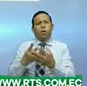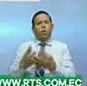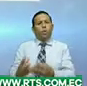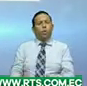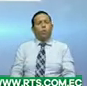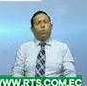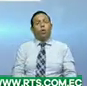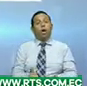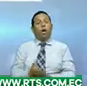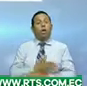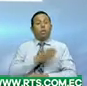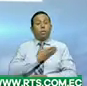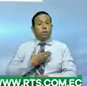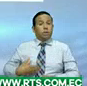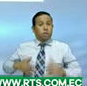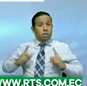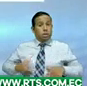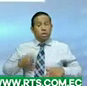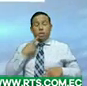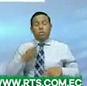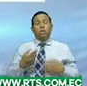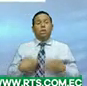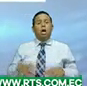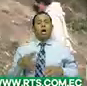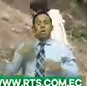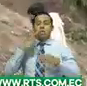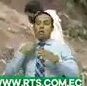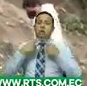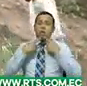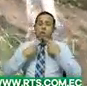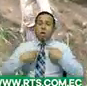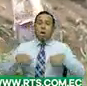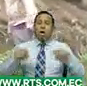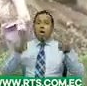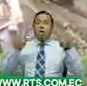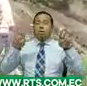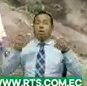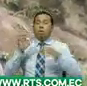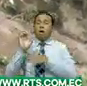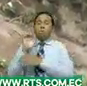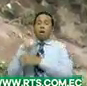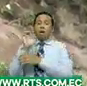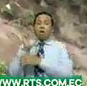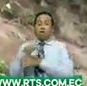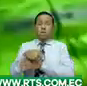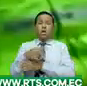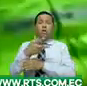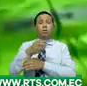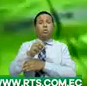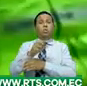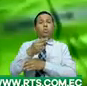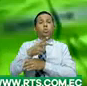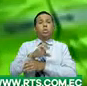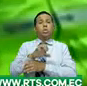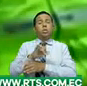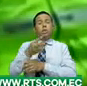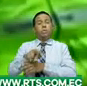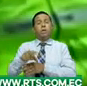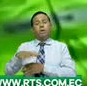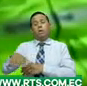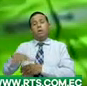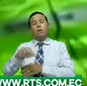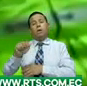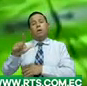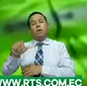Twitter, declaró en emergencia al cantón Chunchi, aunque también fue afectado el cantón Alausí. Existe el taponamiento del